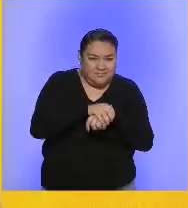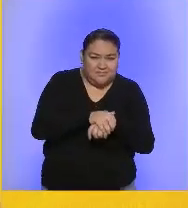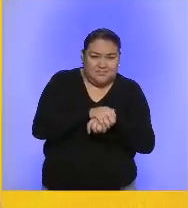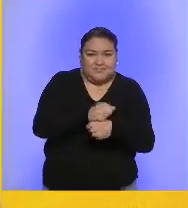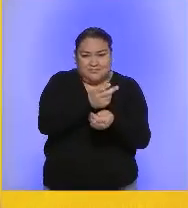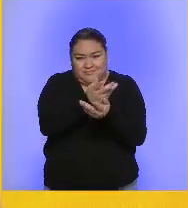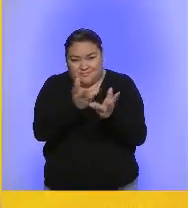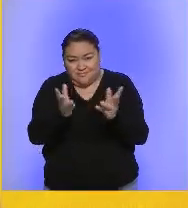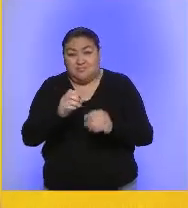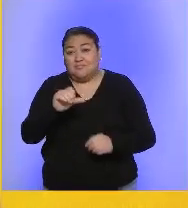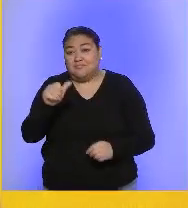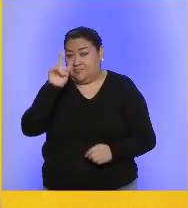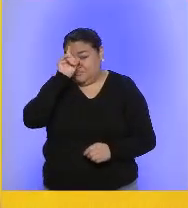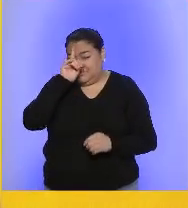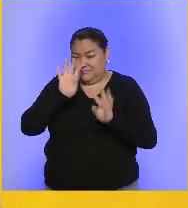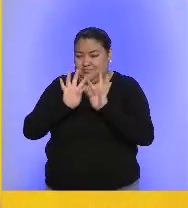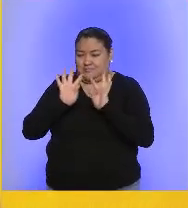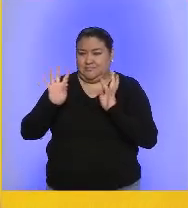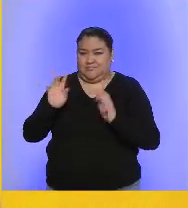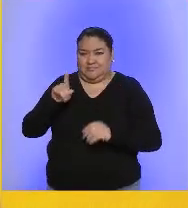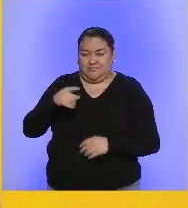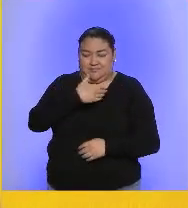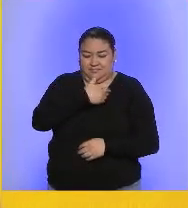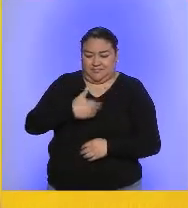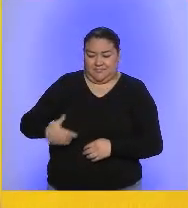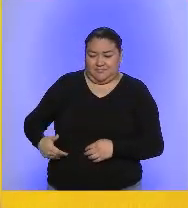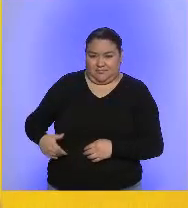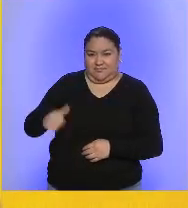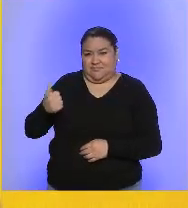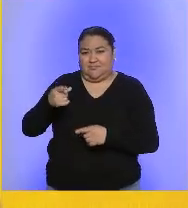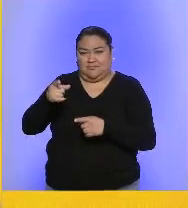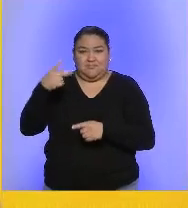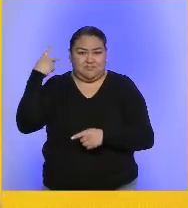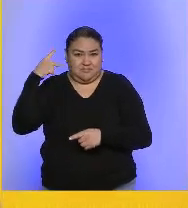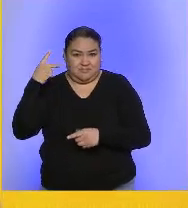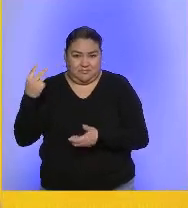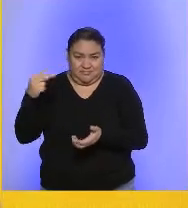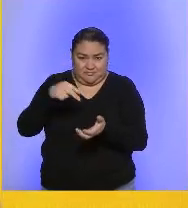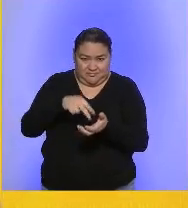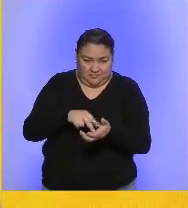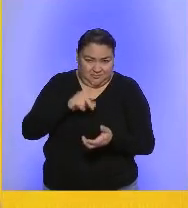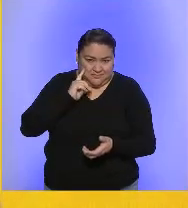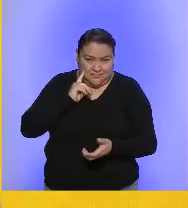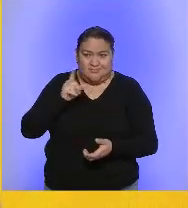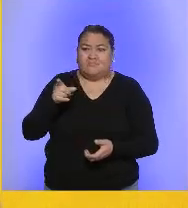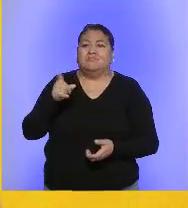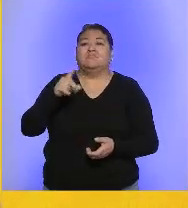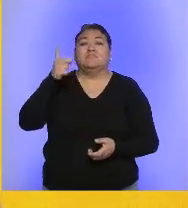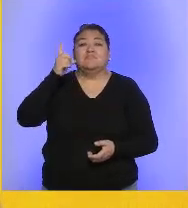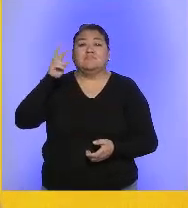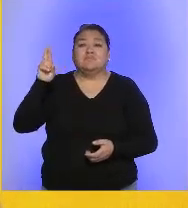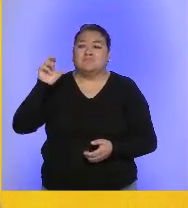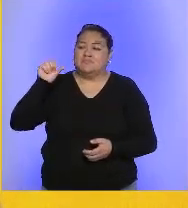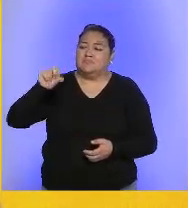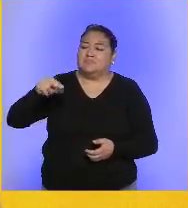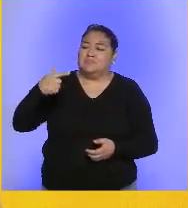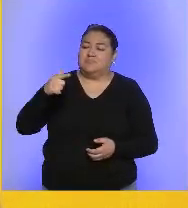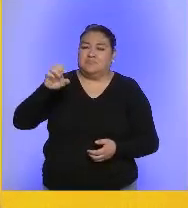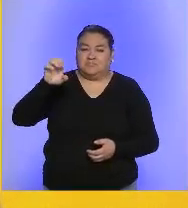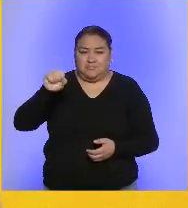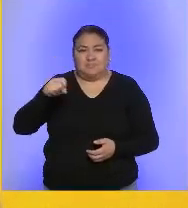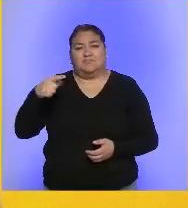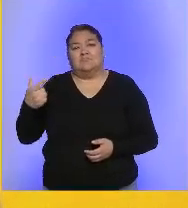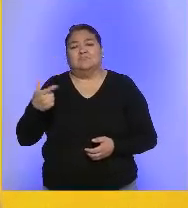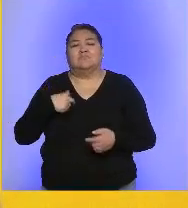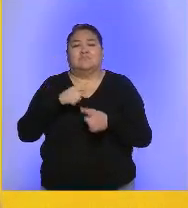presidenta del Tribunal Electoral de Puebla, la doctora Ángeles también, consejera de Transparencia, mi presidente del Tribunal Electoral